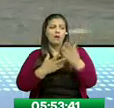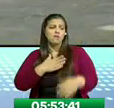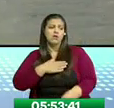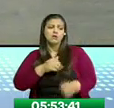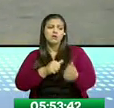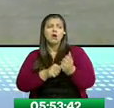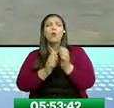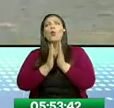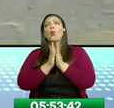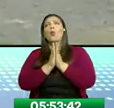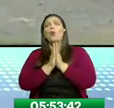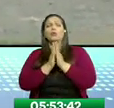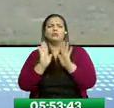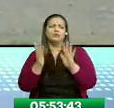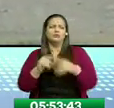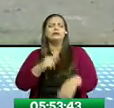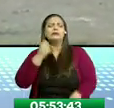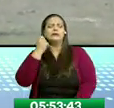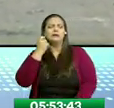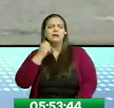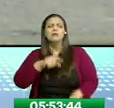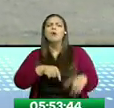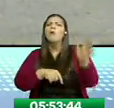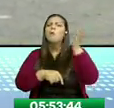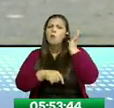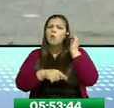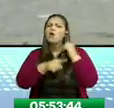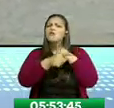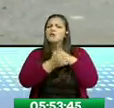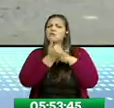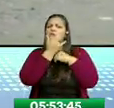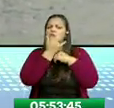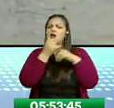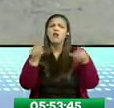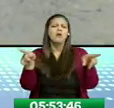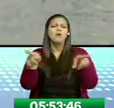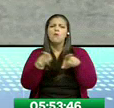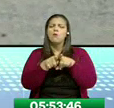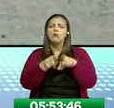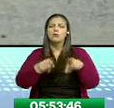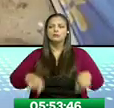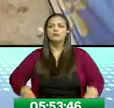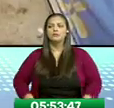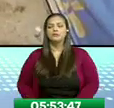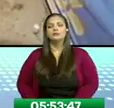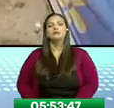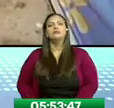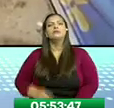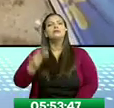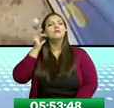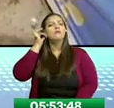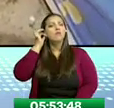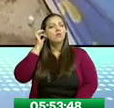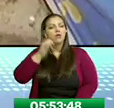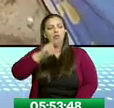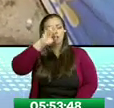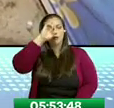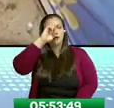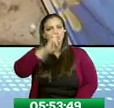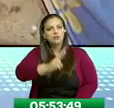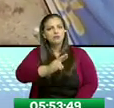mujer merece respeto, y esto aquí en la quebrada del ají es tentativa